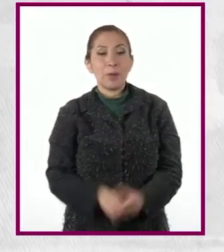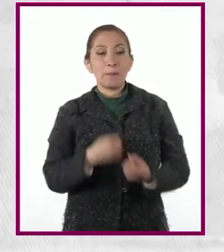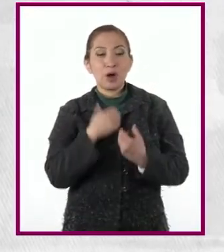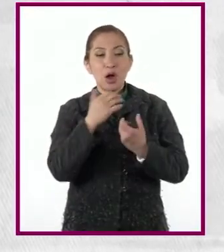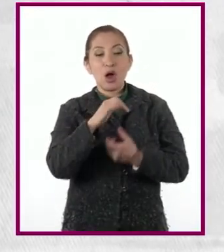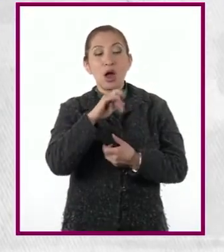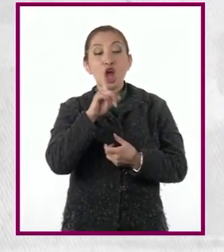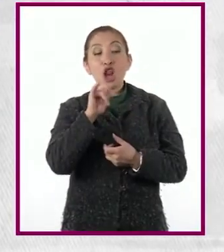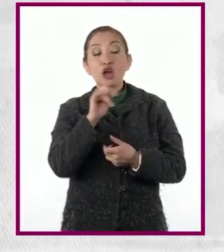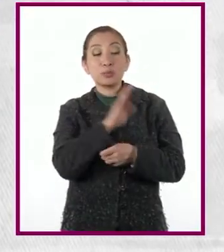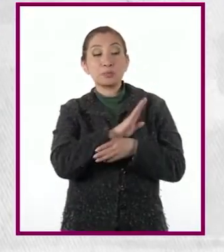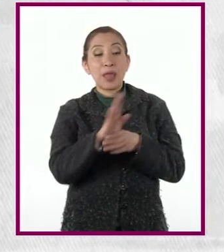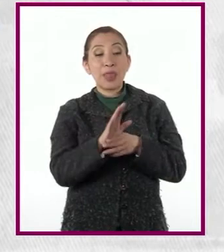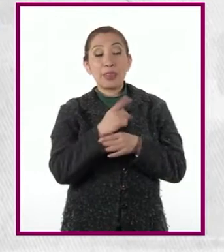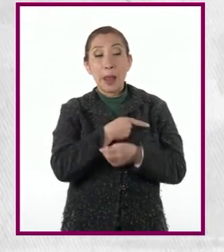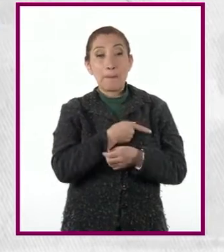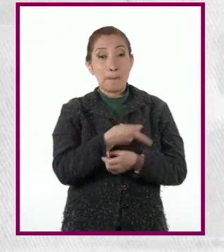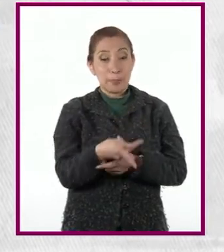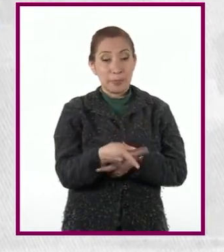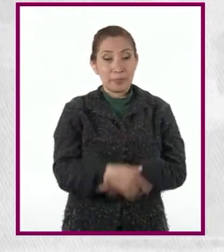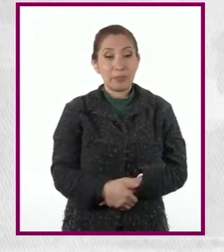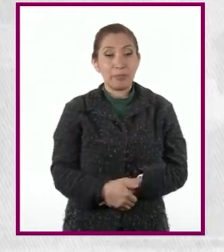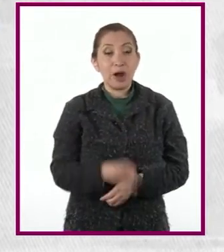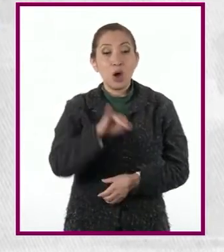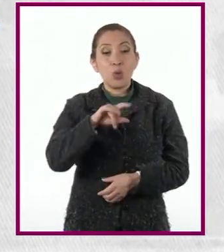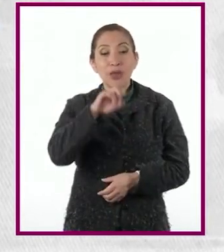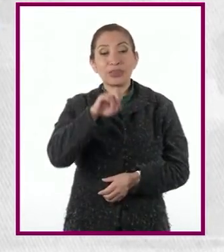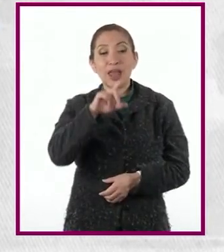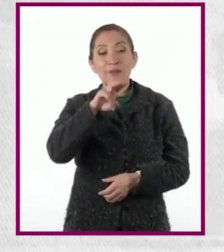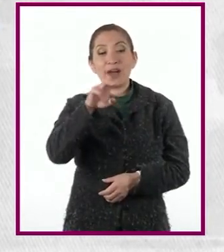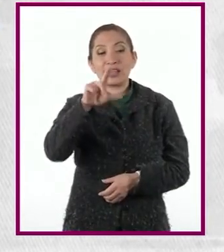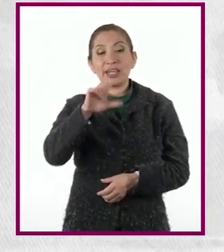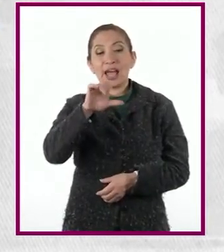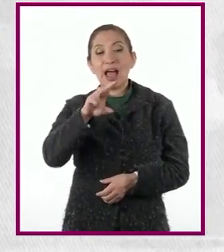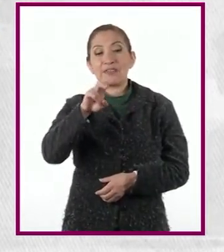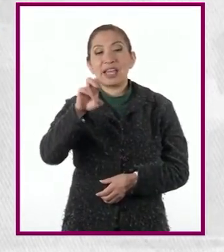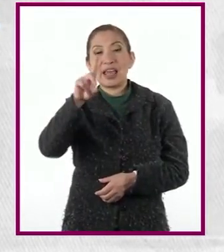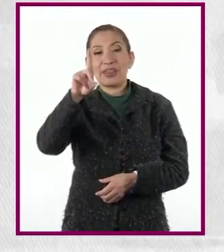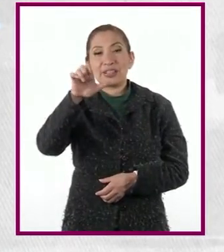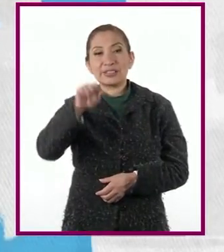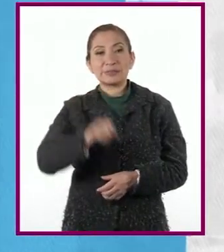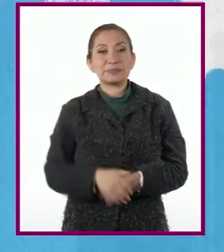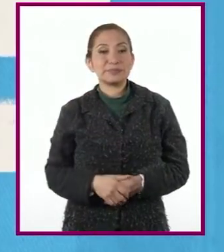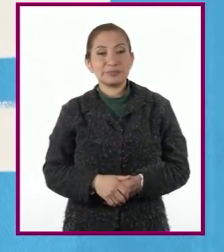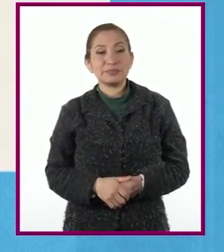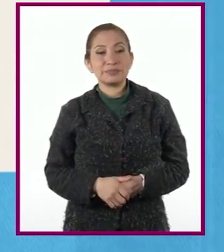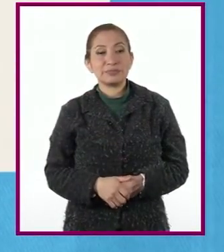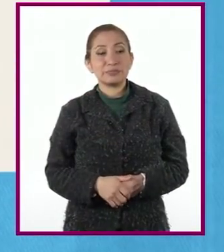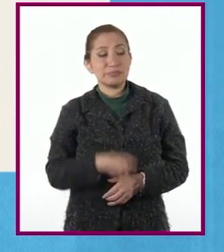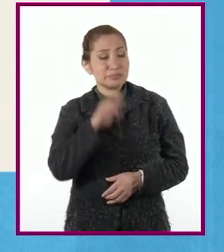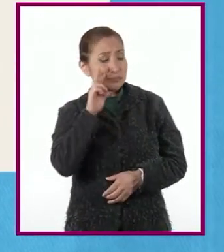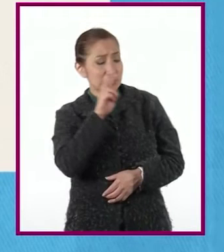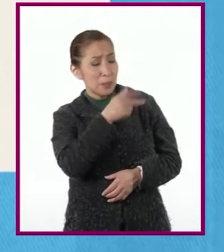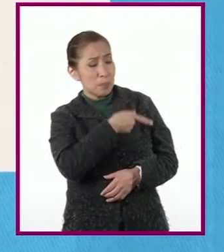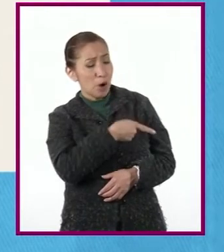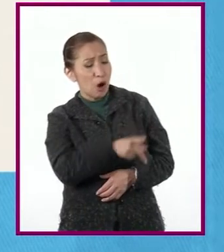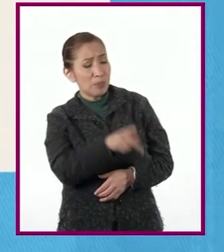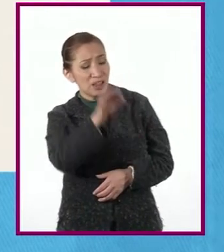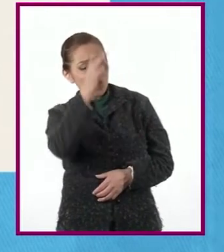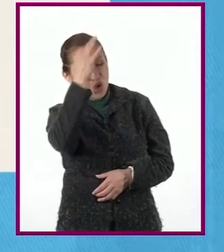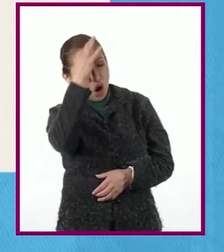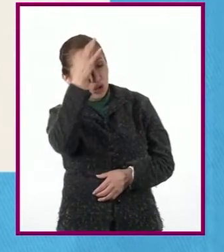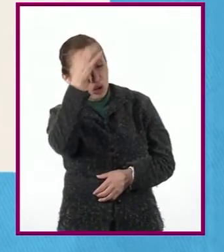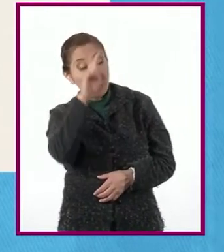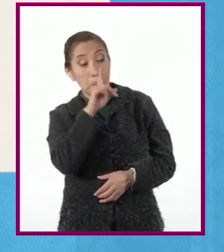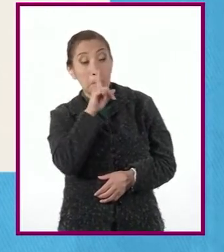Poema Los privilegios del pobre. Juan del Valle y Caviedes. El pobre es tonto